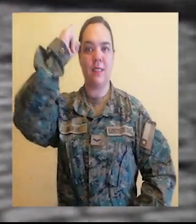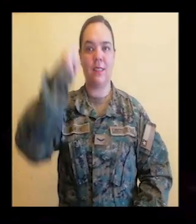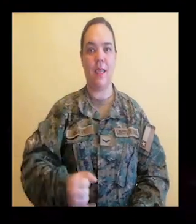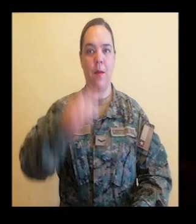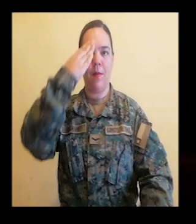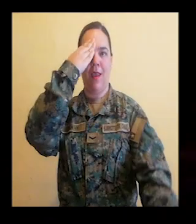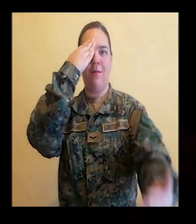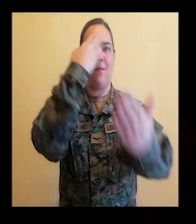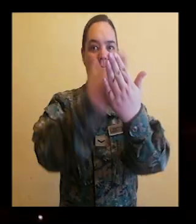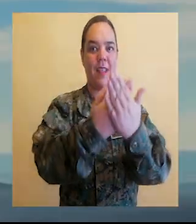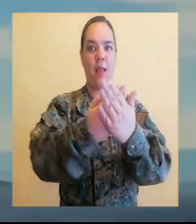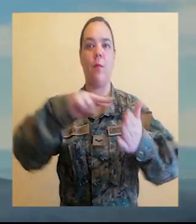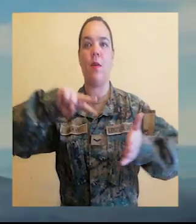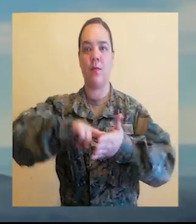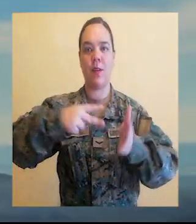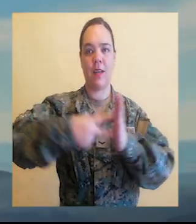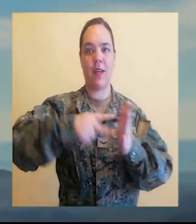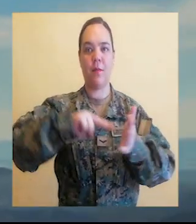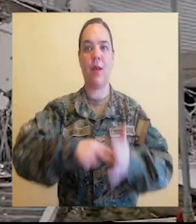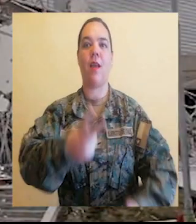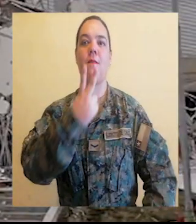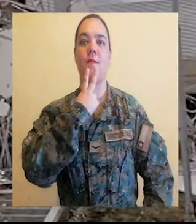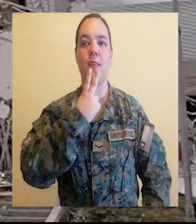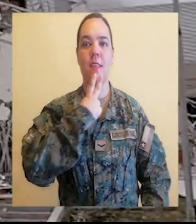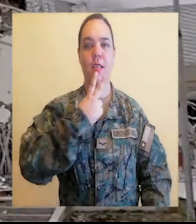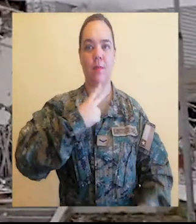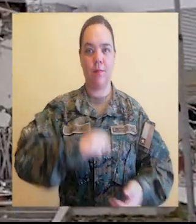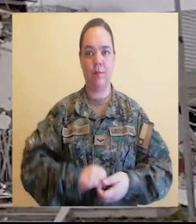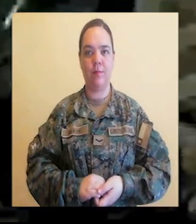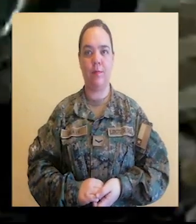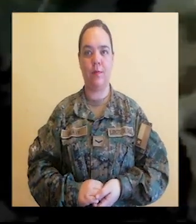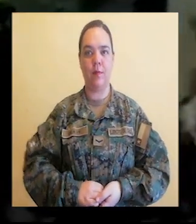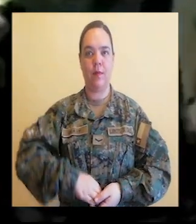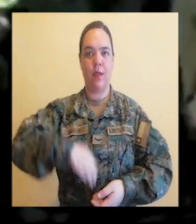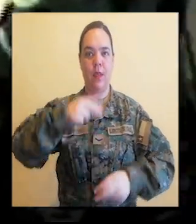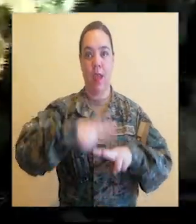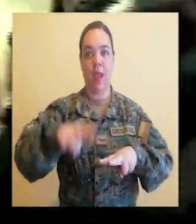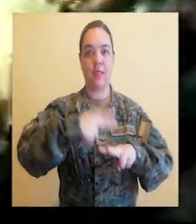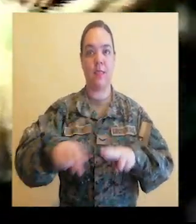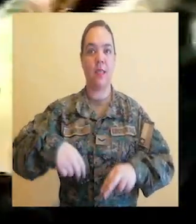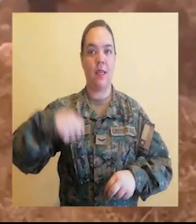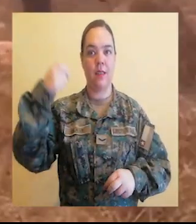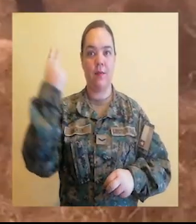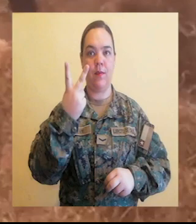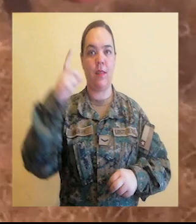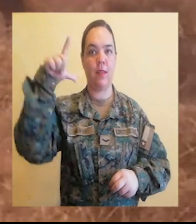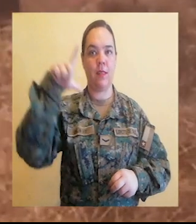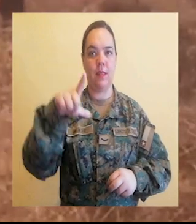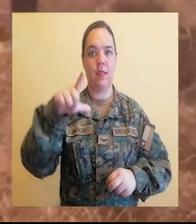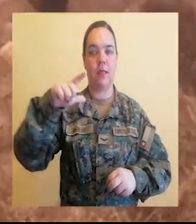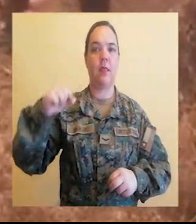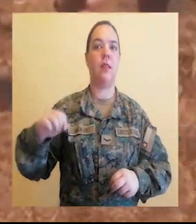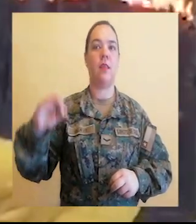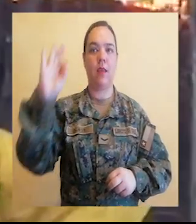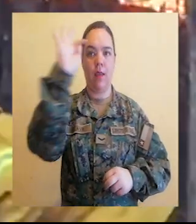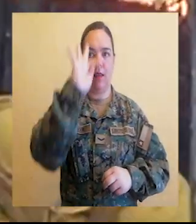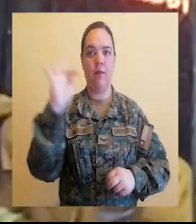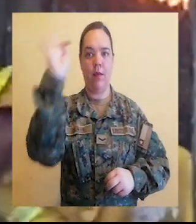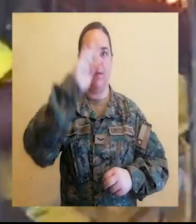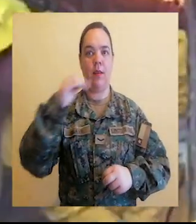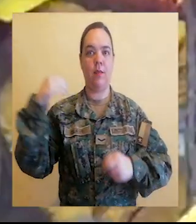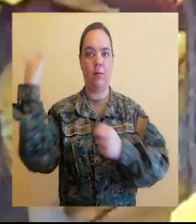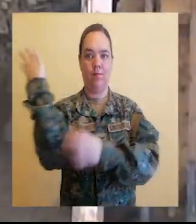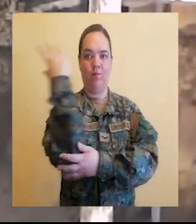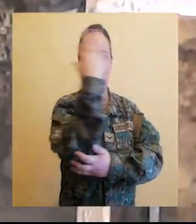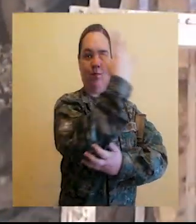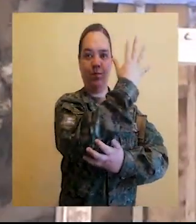No es la primera vez que enfrentamos el lado más duro de la vida. Lo hicimos el 27F, en los incendios